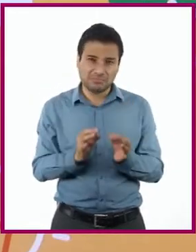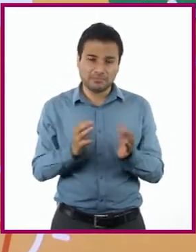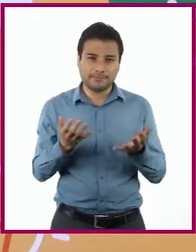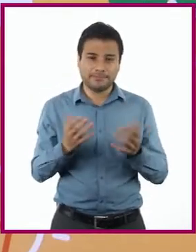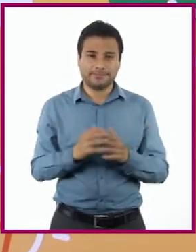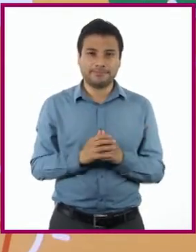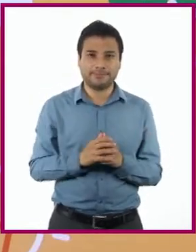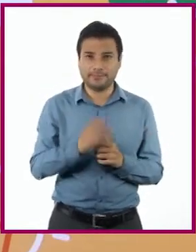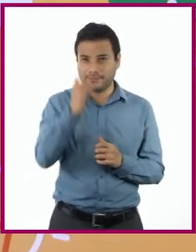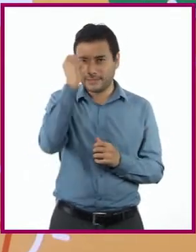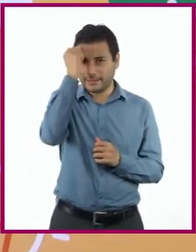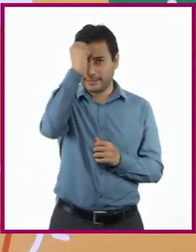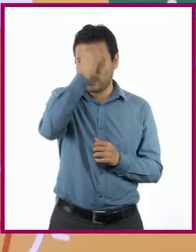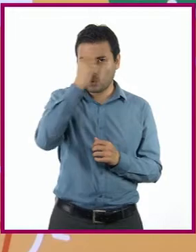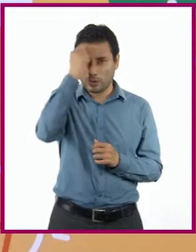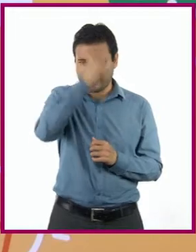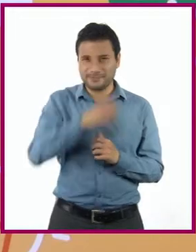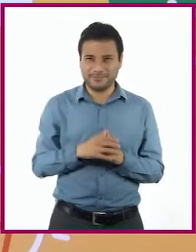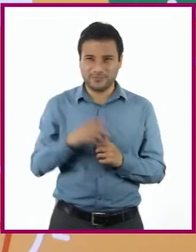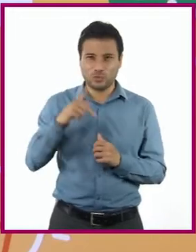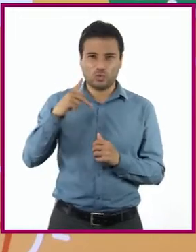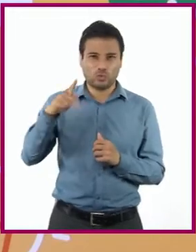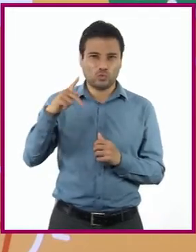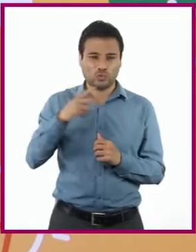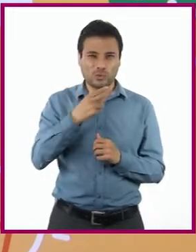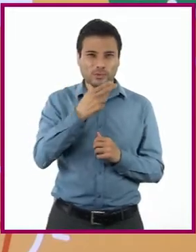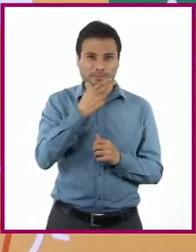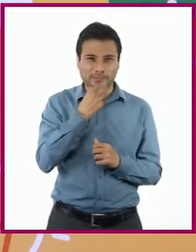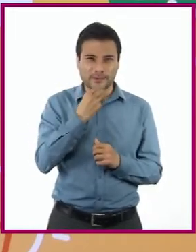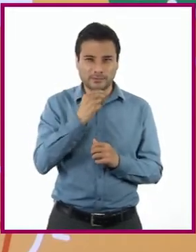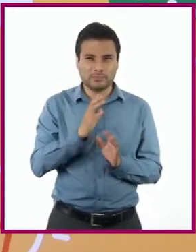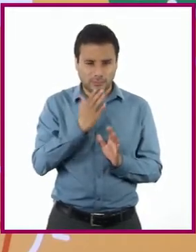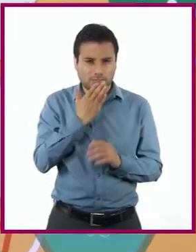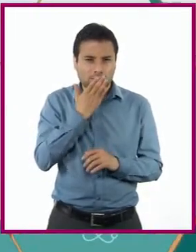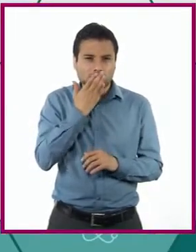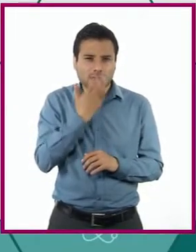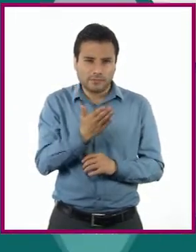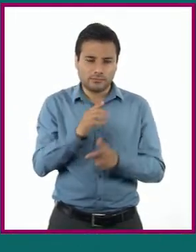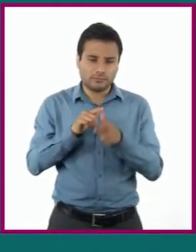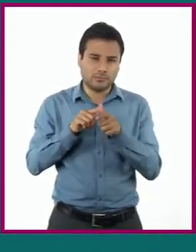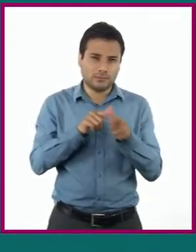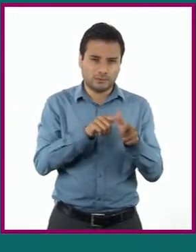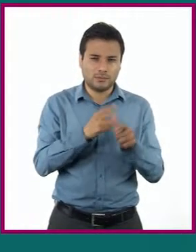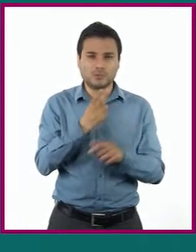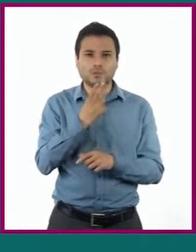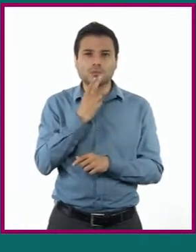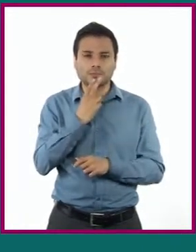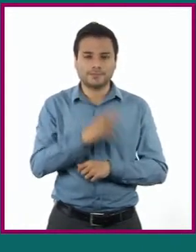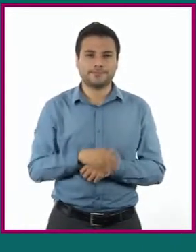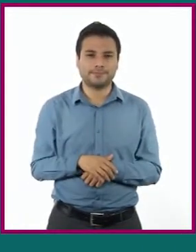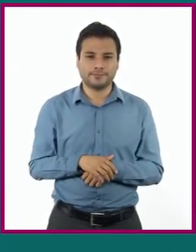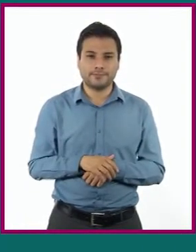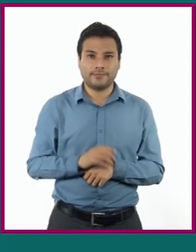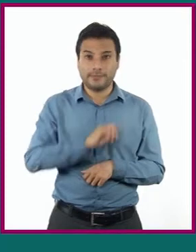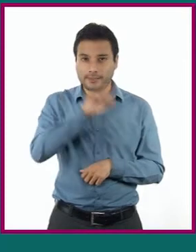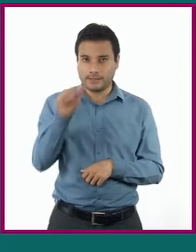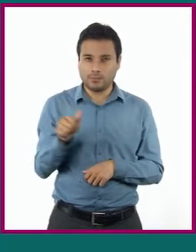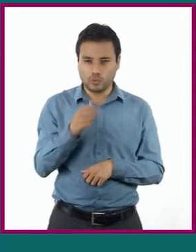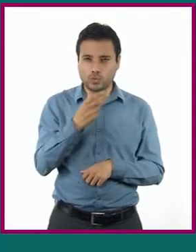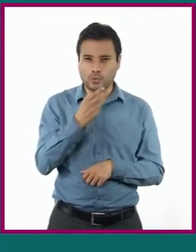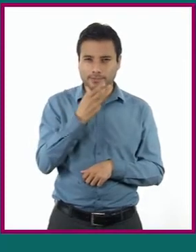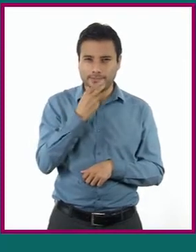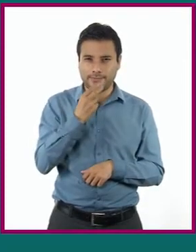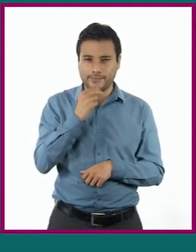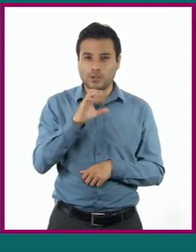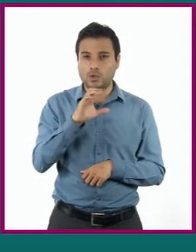teoría geocéntrica de Ptolomeo permaneció vigente por varios siglos, hasta que Nicolás Copérnico